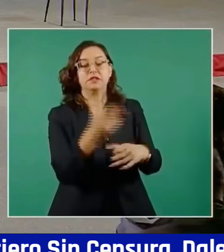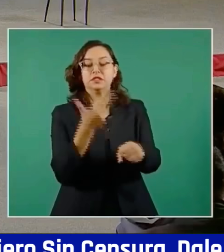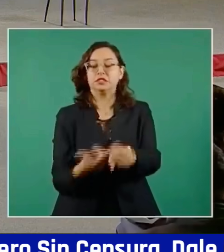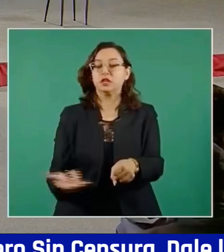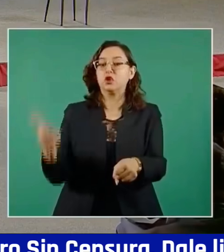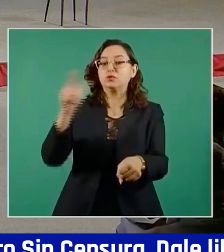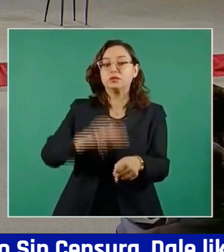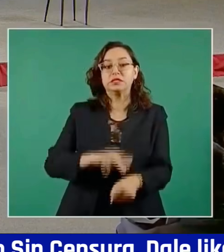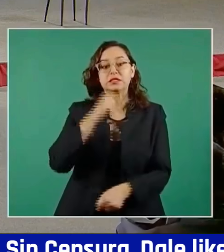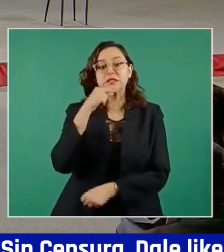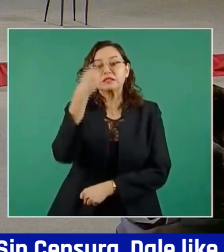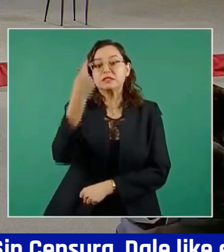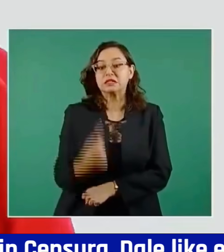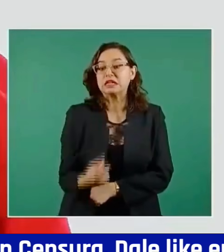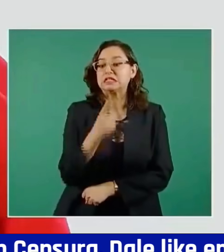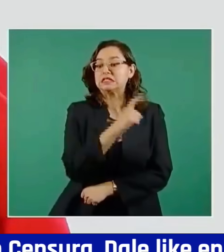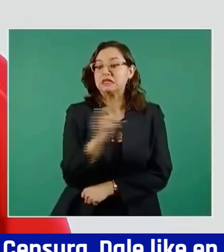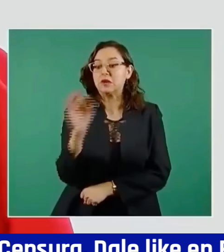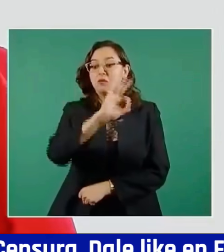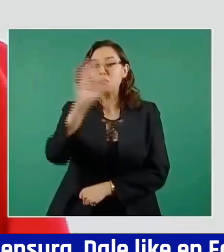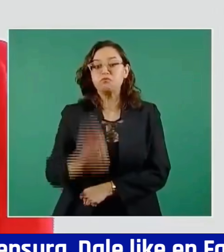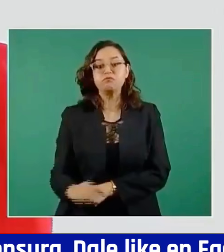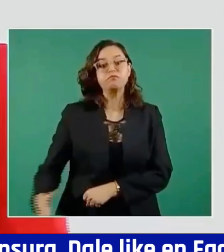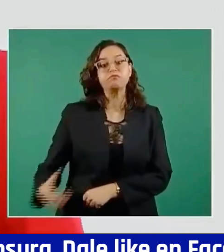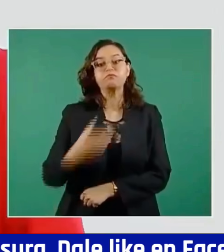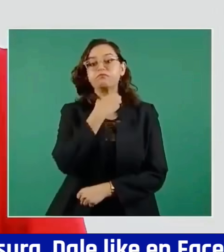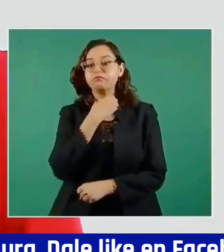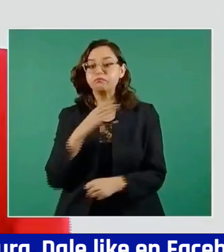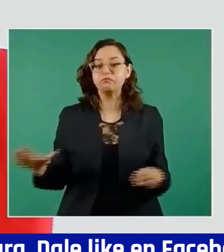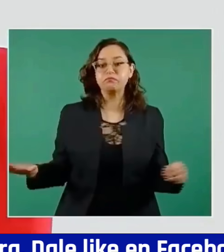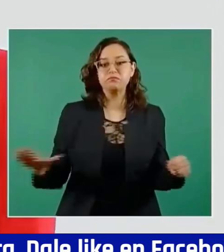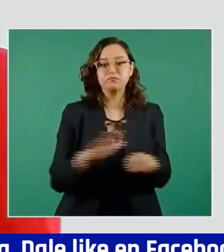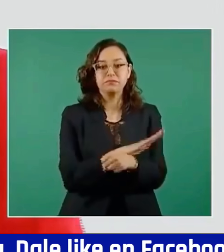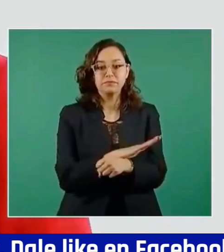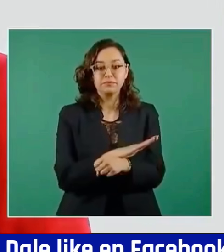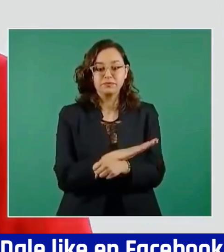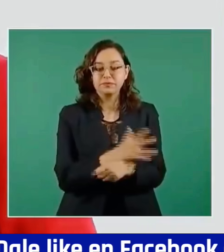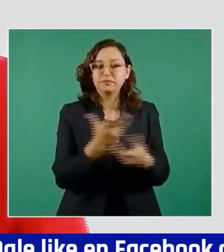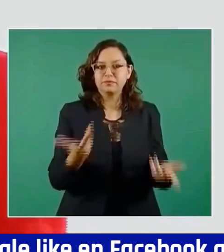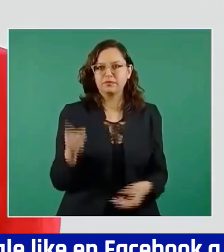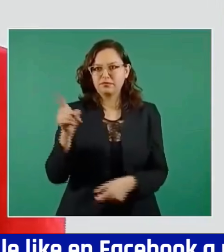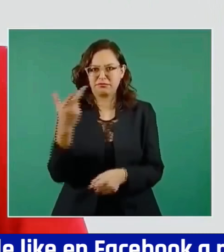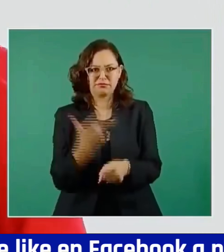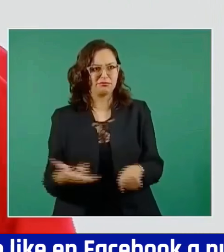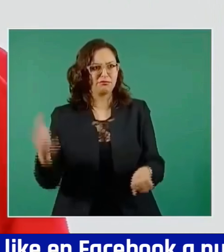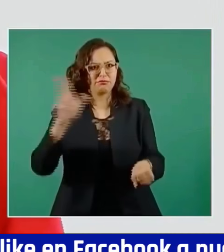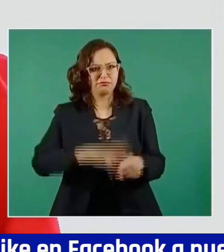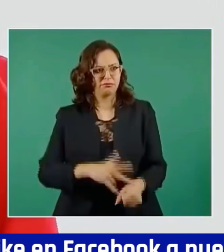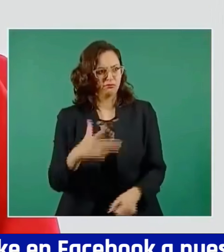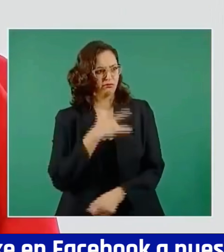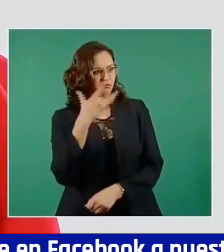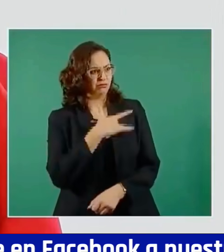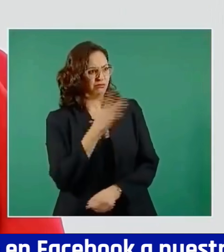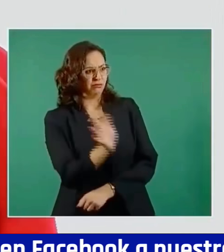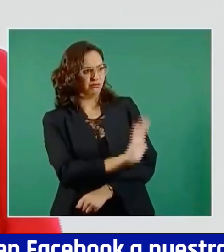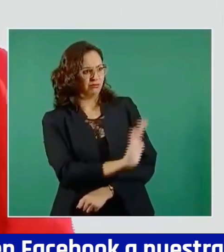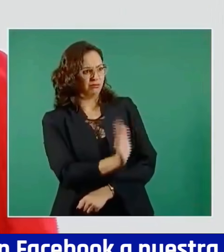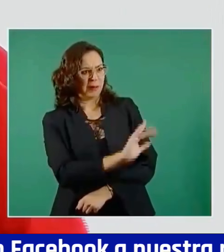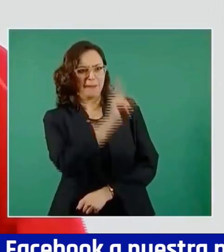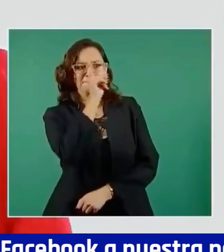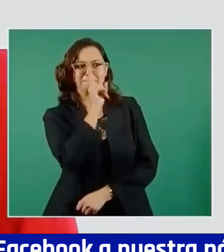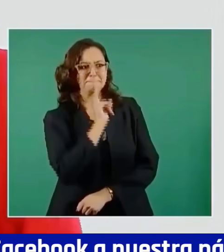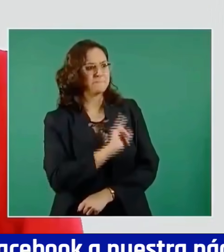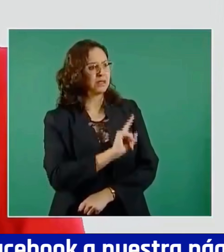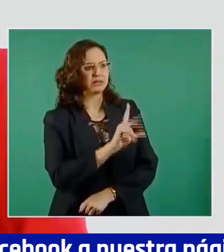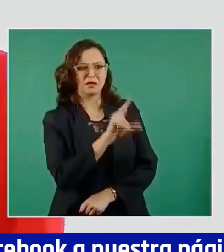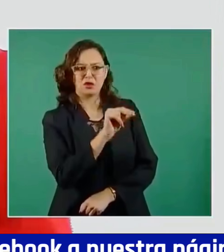Federico Gómez estaba al 100% de su capacidad, lo cual fue desmentido por el hospital y por la Secretaría de Salud, pero de